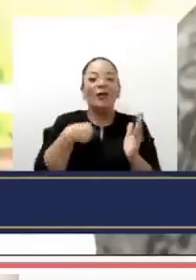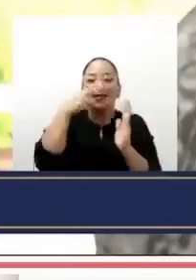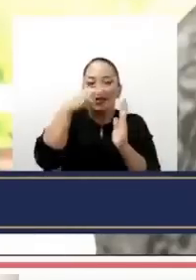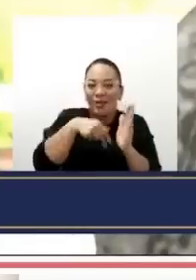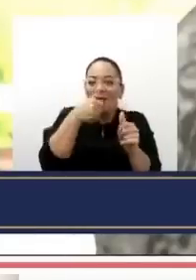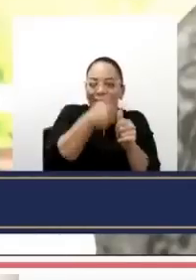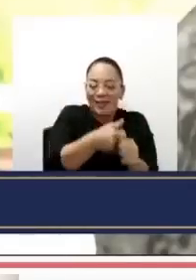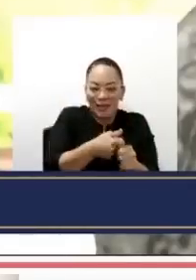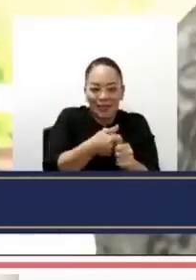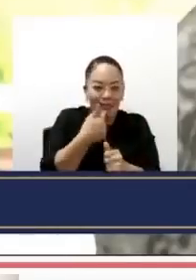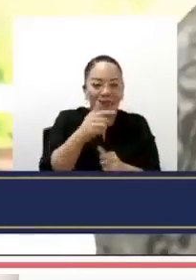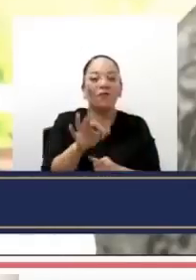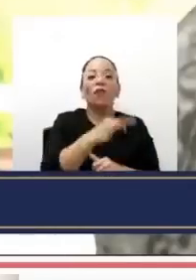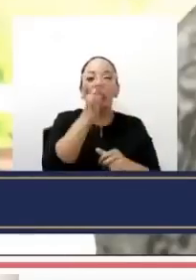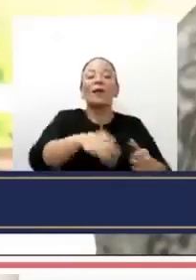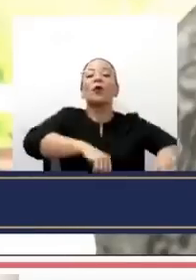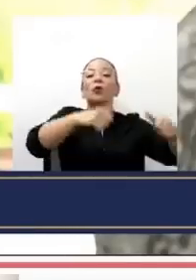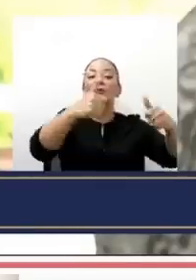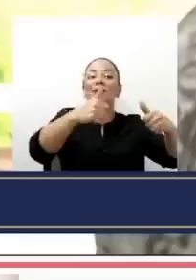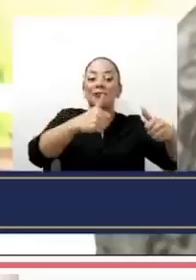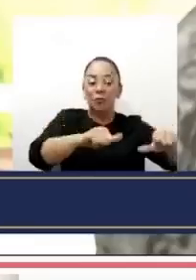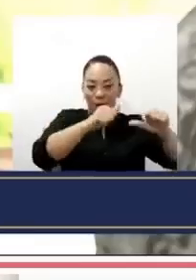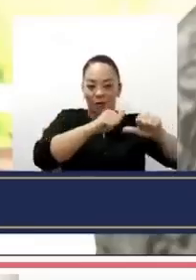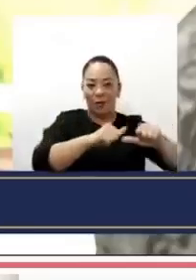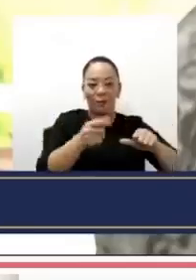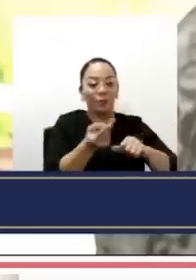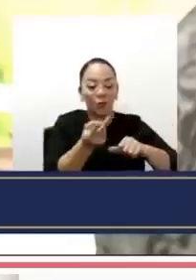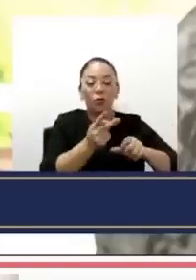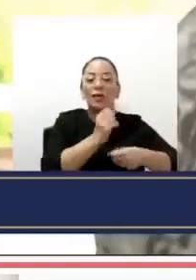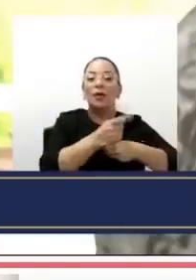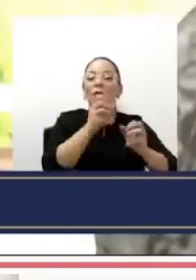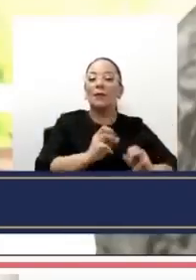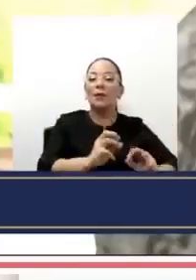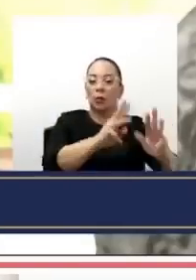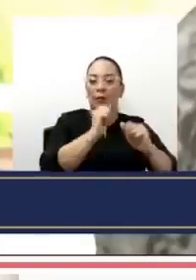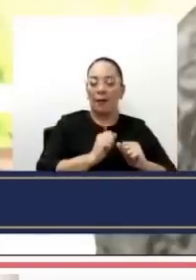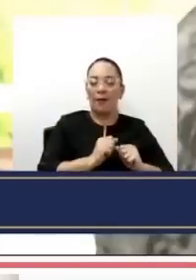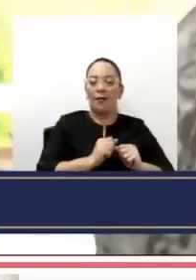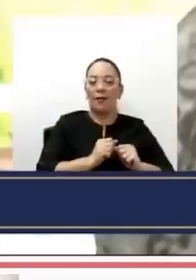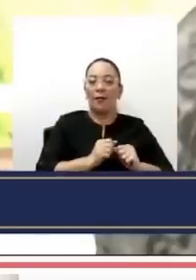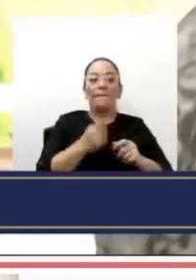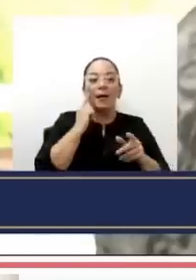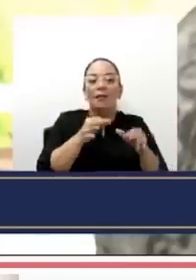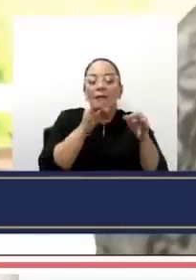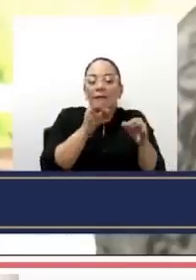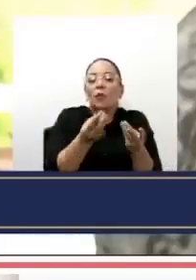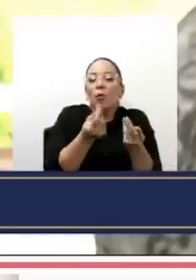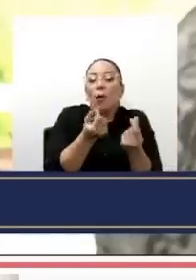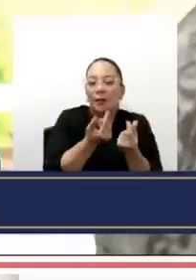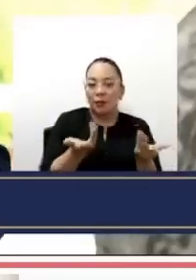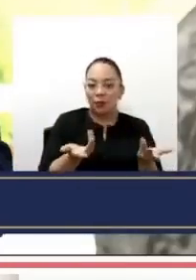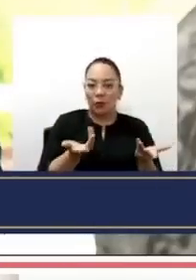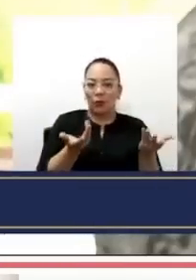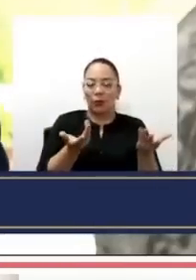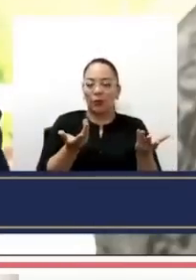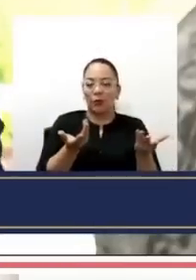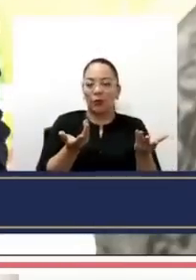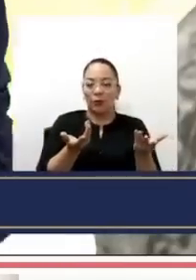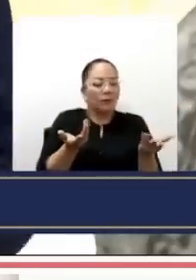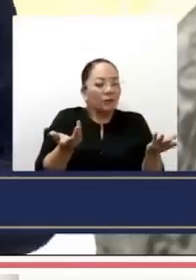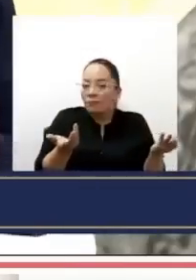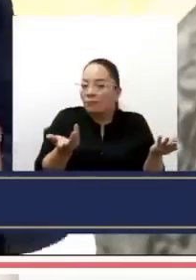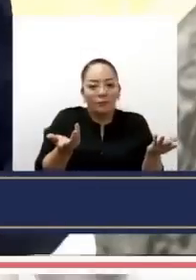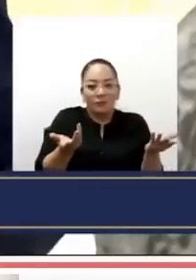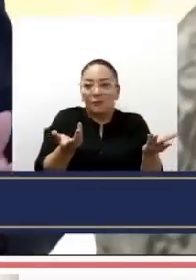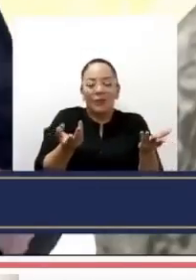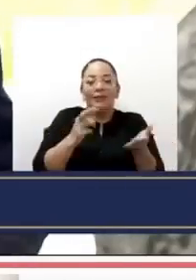literal, de forma consensuada adopten una metodología que les permita determinar el monto. Y entonces ni